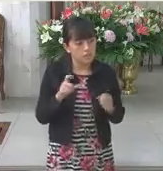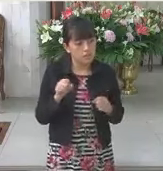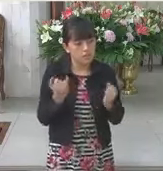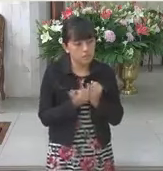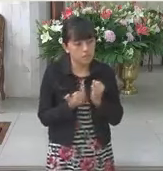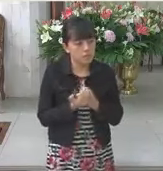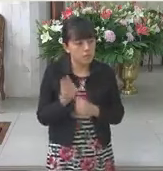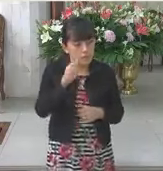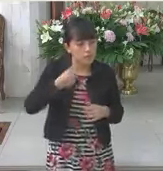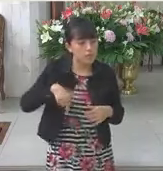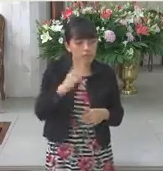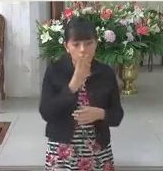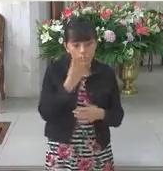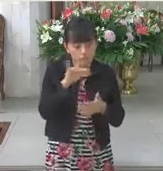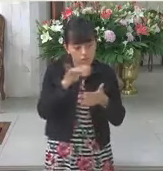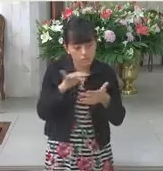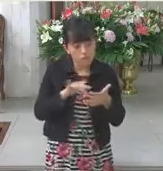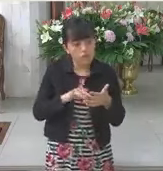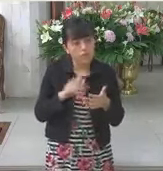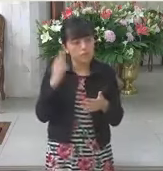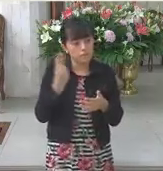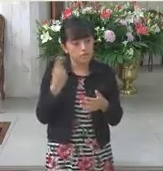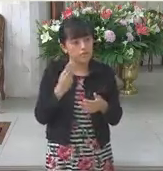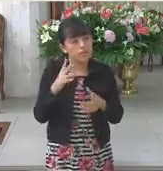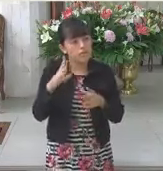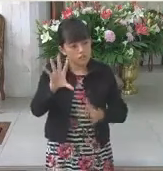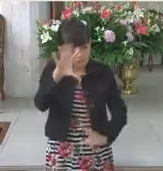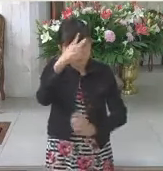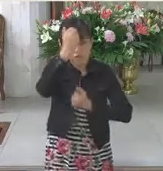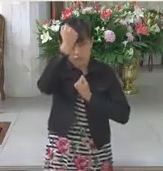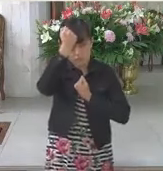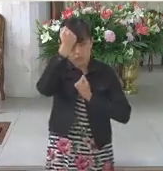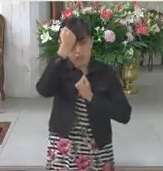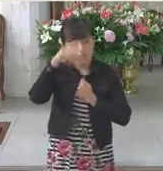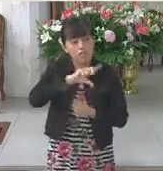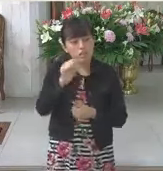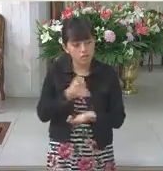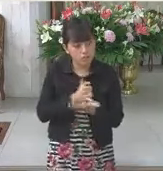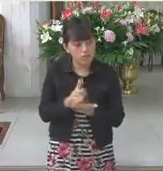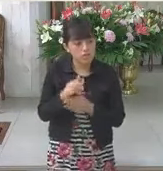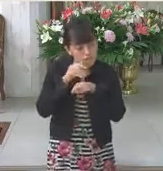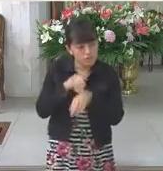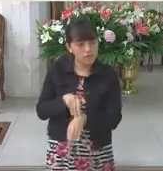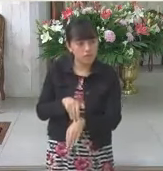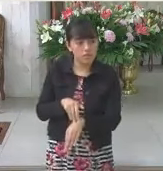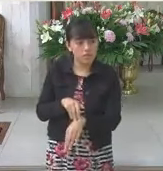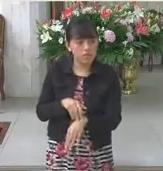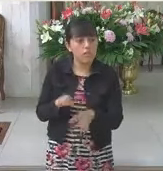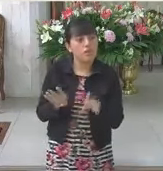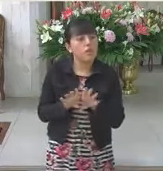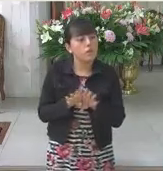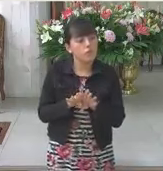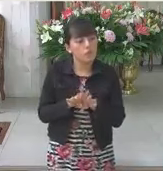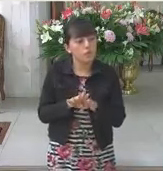del señor bástale al discípulo ser como su maestro Gloria